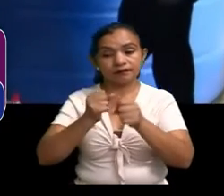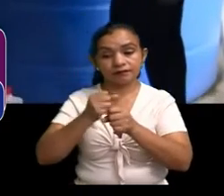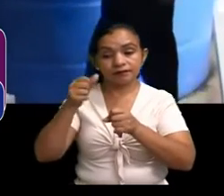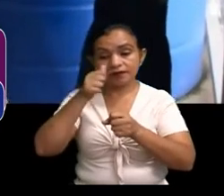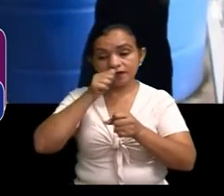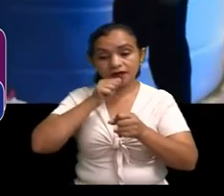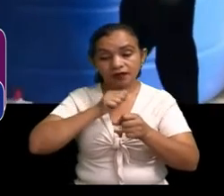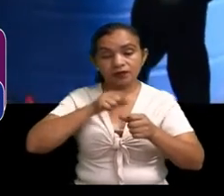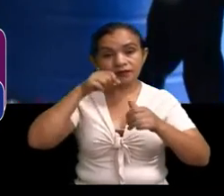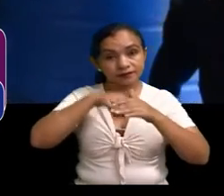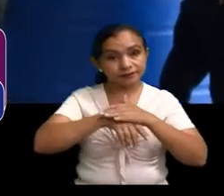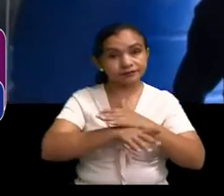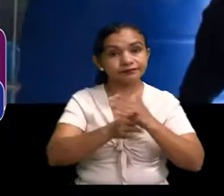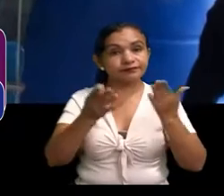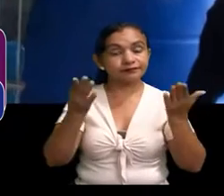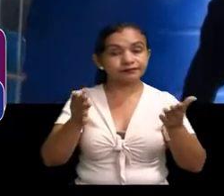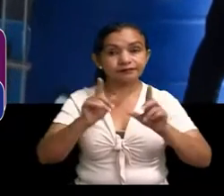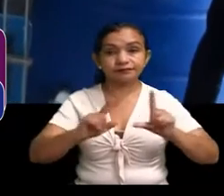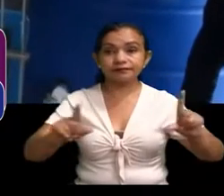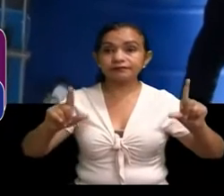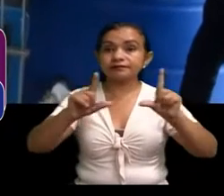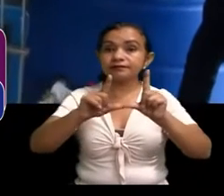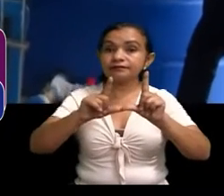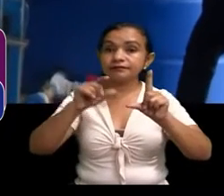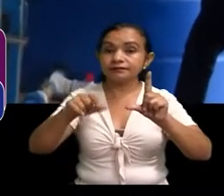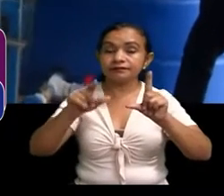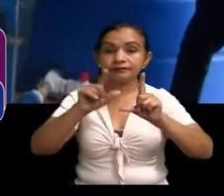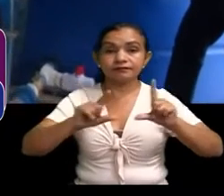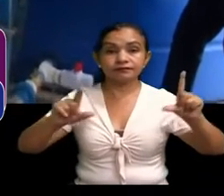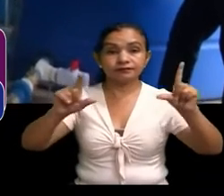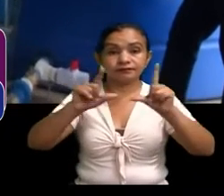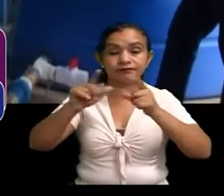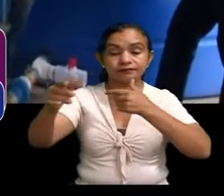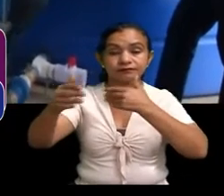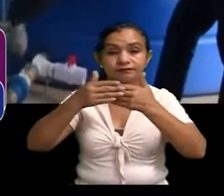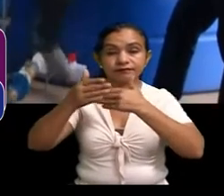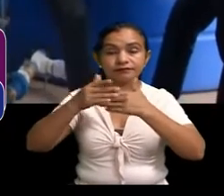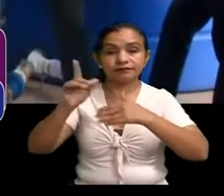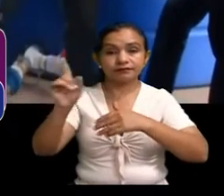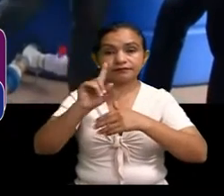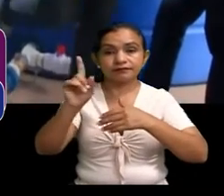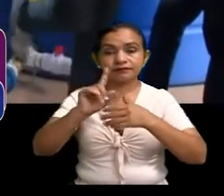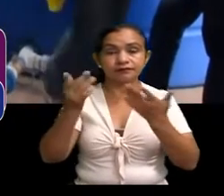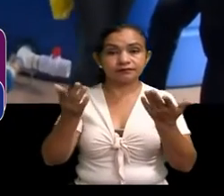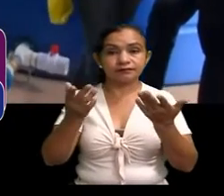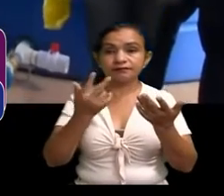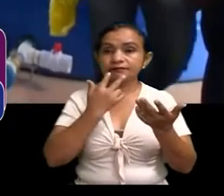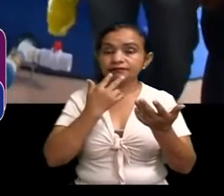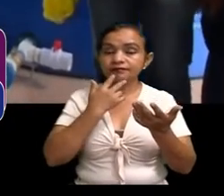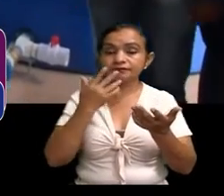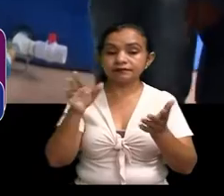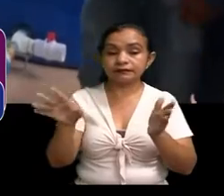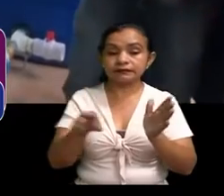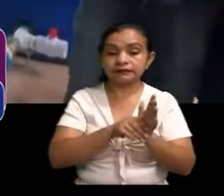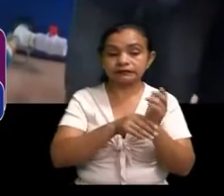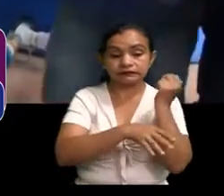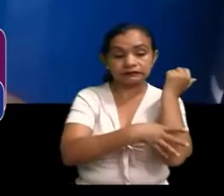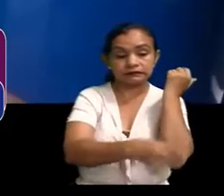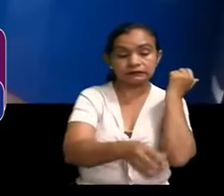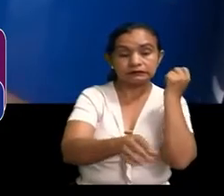puede lograr que en esa área de recarga, en esa área aledaña, no haya contaminación, no